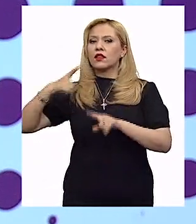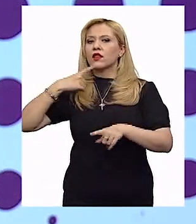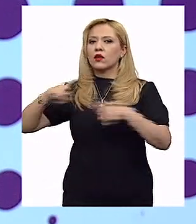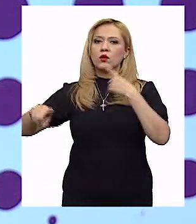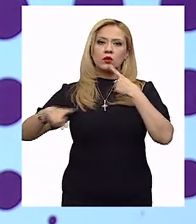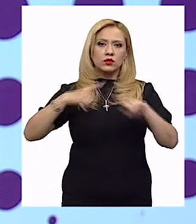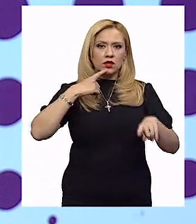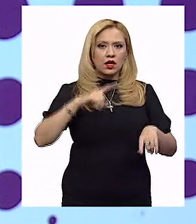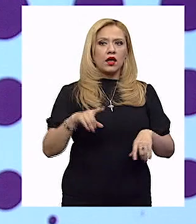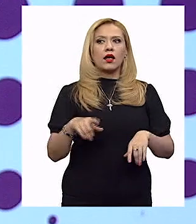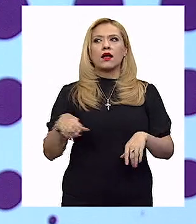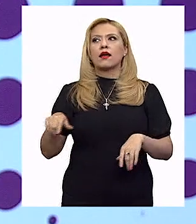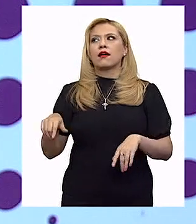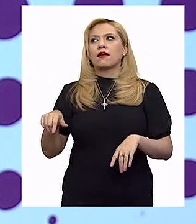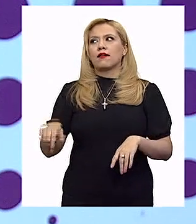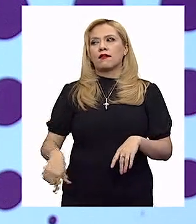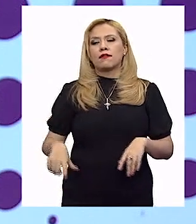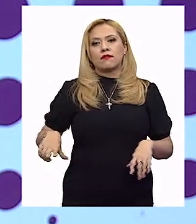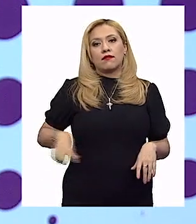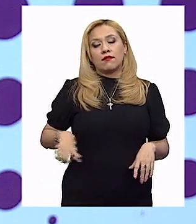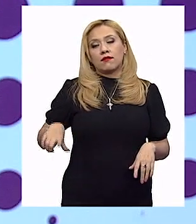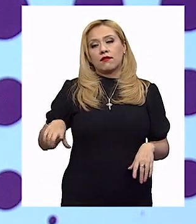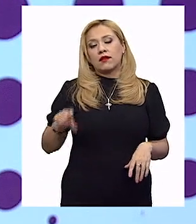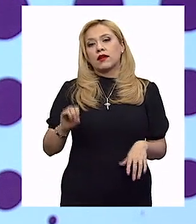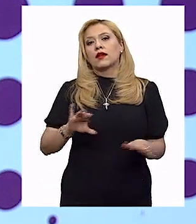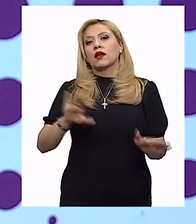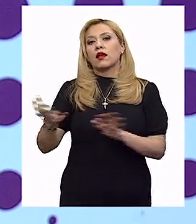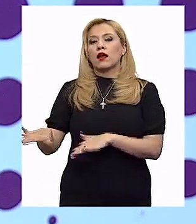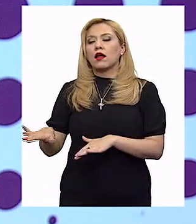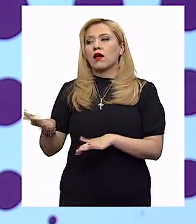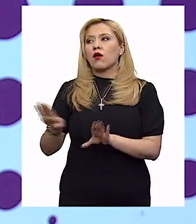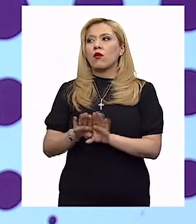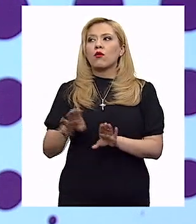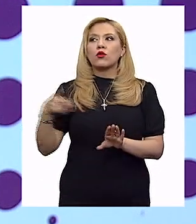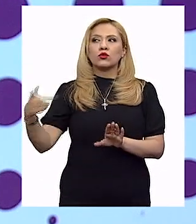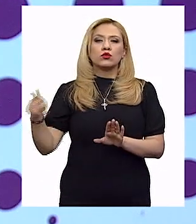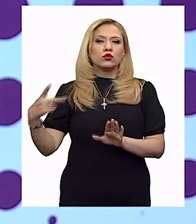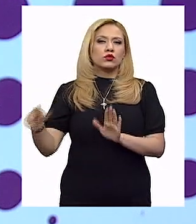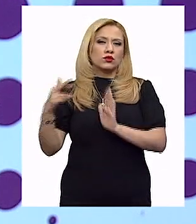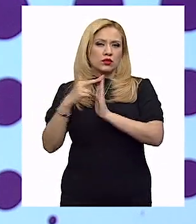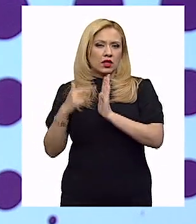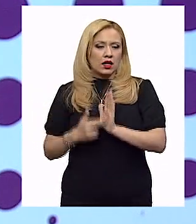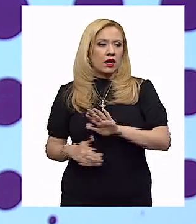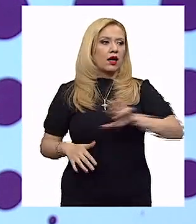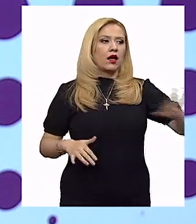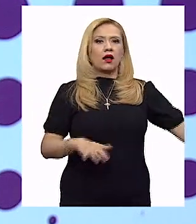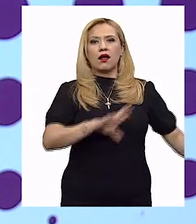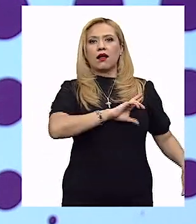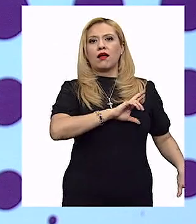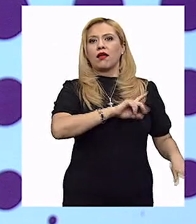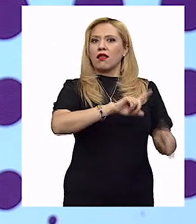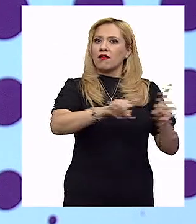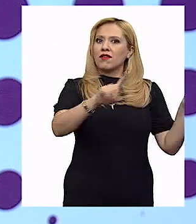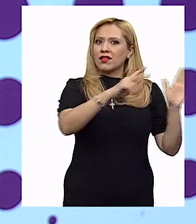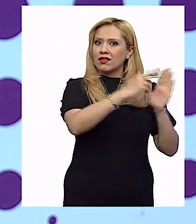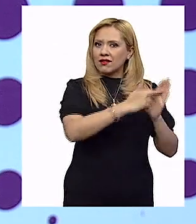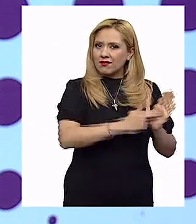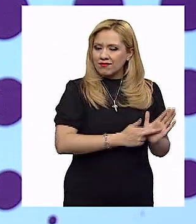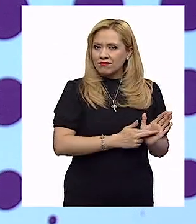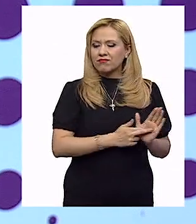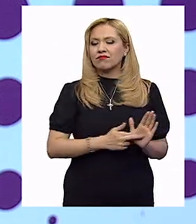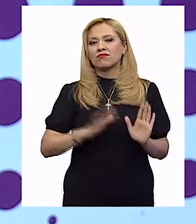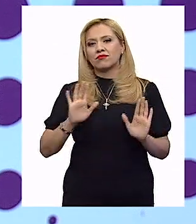En administración pública, pues existen otro tipo de mecanismos y en las empresas también. Lo único que